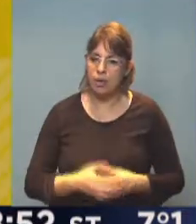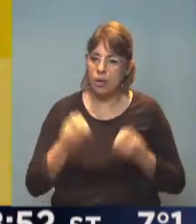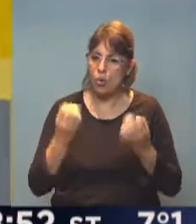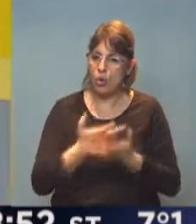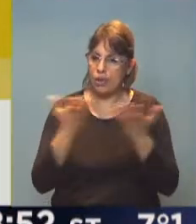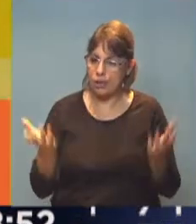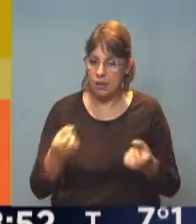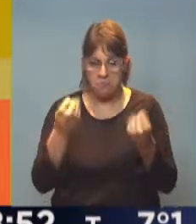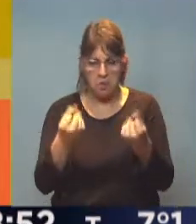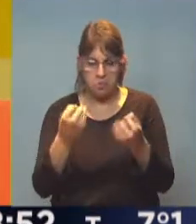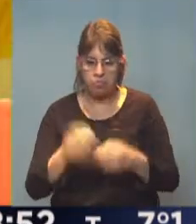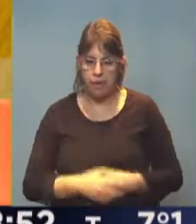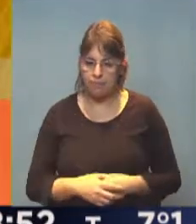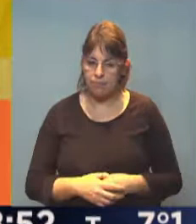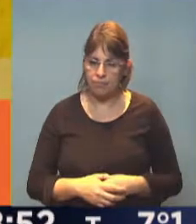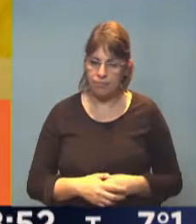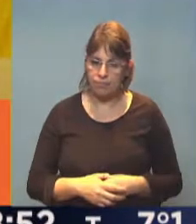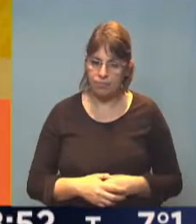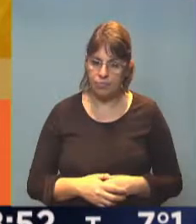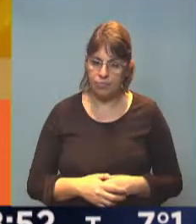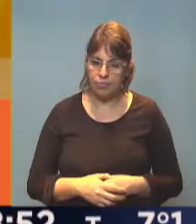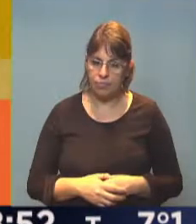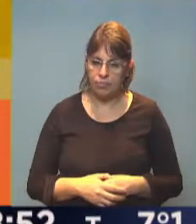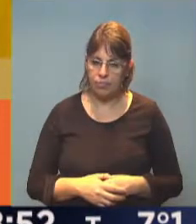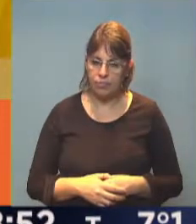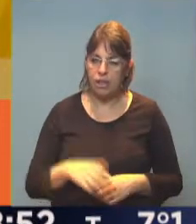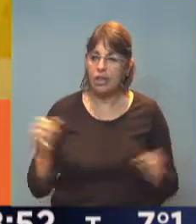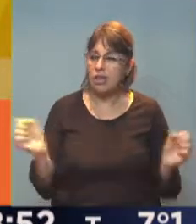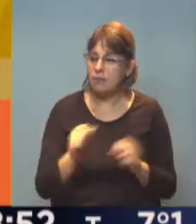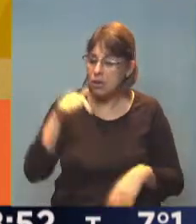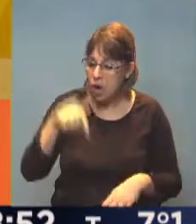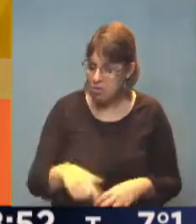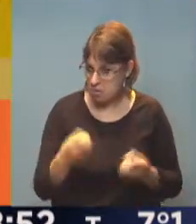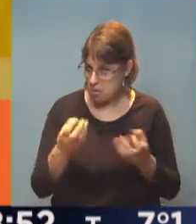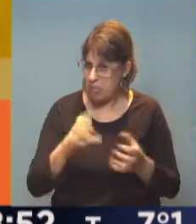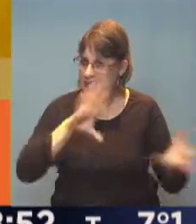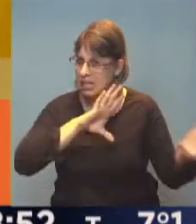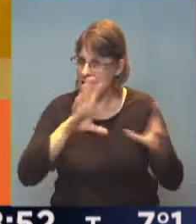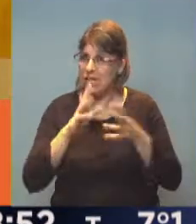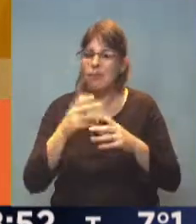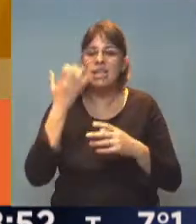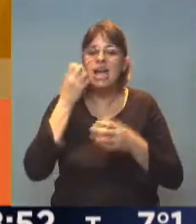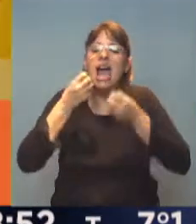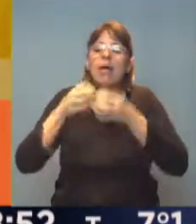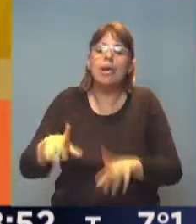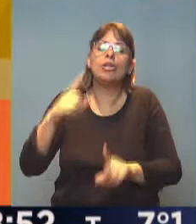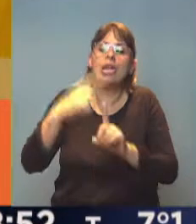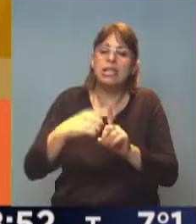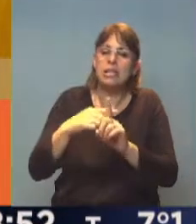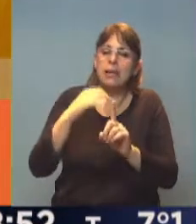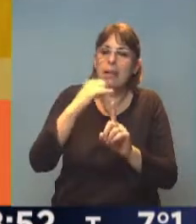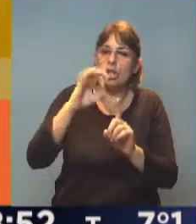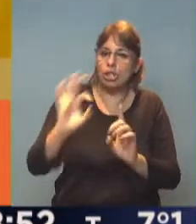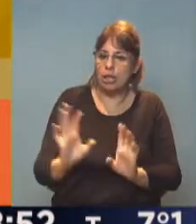pablo bien viene tratando dentro de todo dentro de este invierno nos viene tratando bastante bien el clima hemos abandonado las temperaturas bajo cero